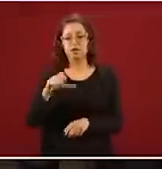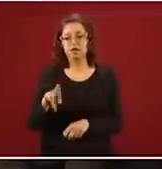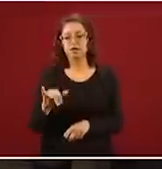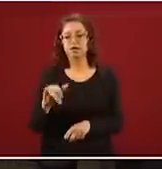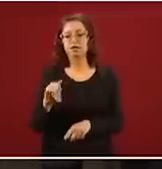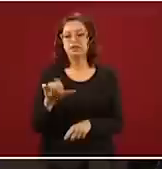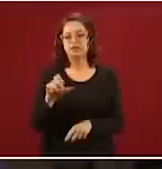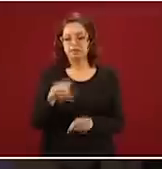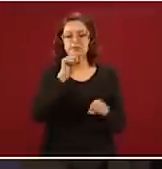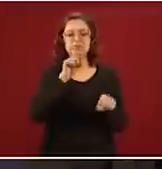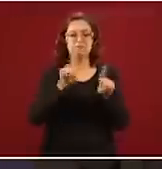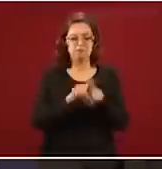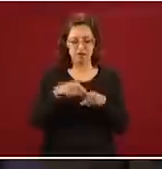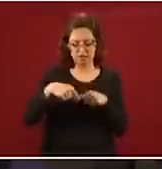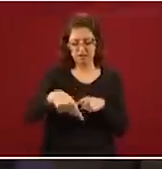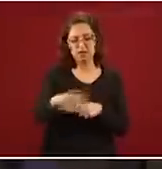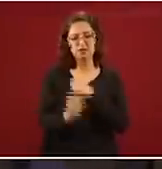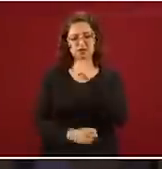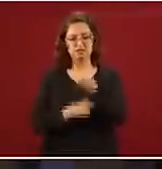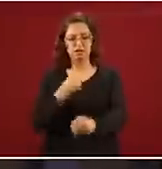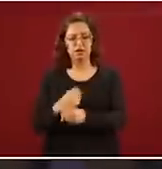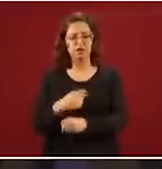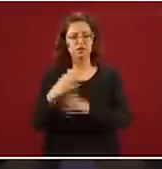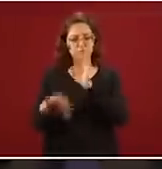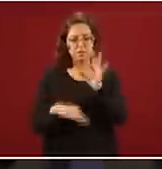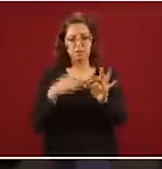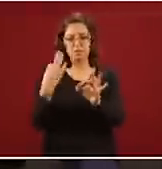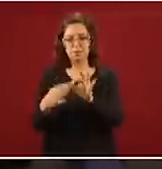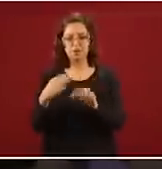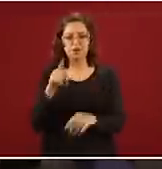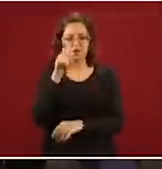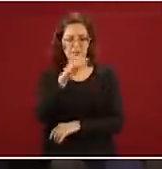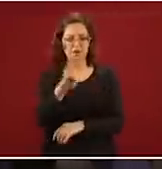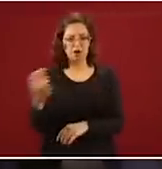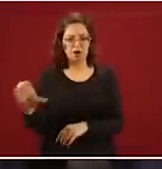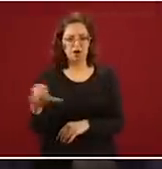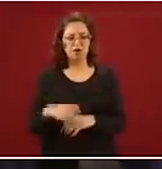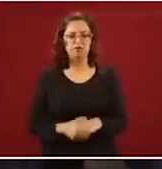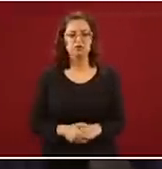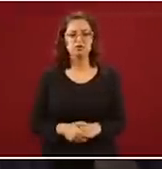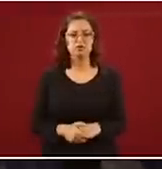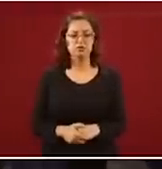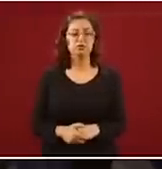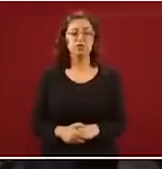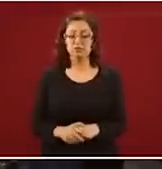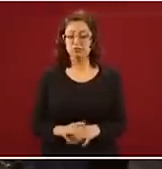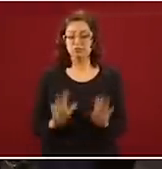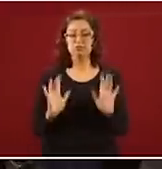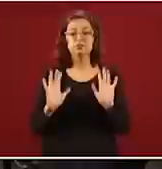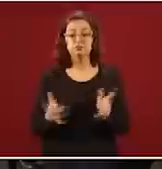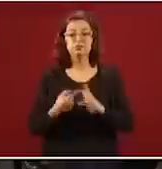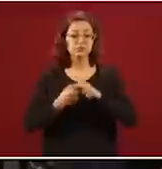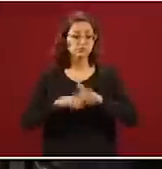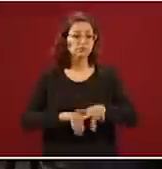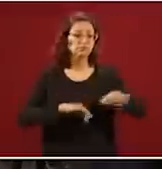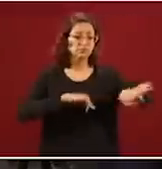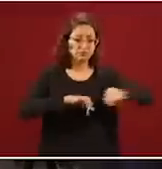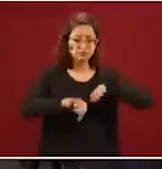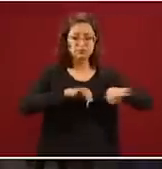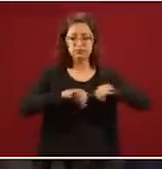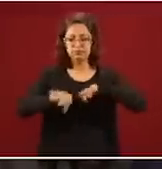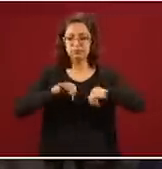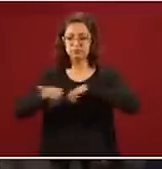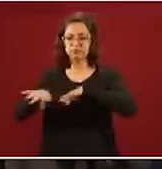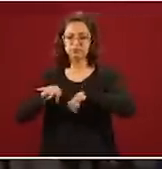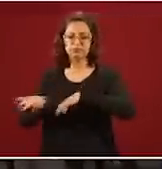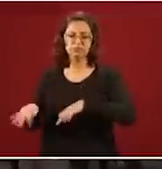año San Quintín, Baja California. Entonces estamos trabajando, ya fue